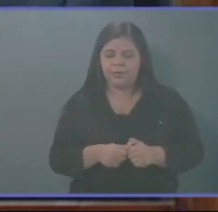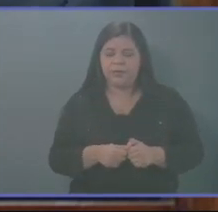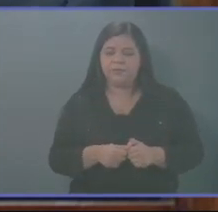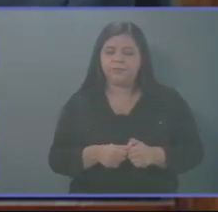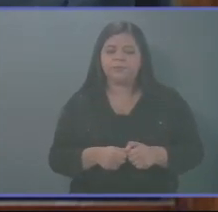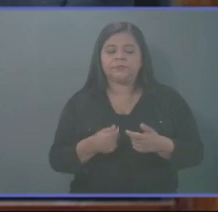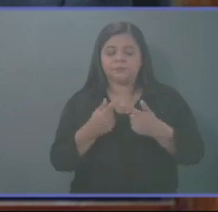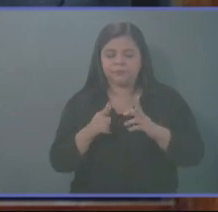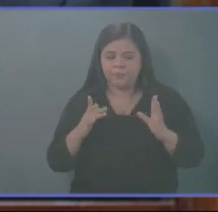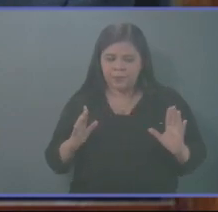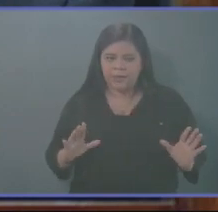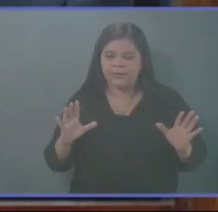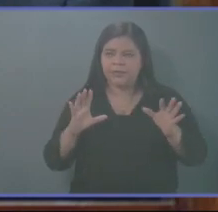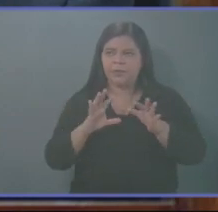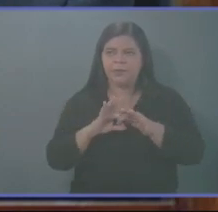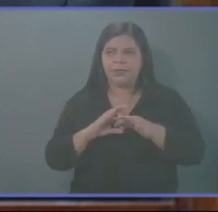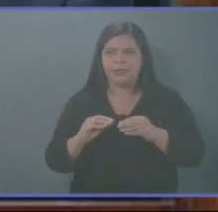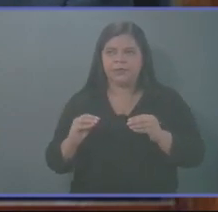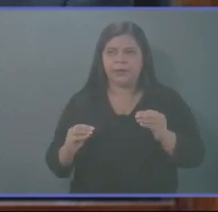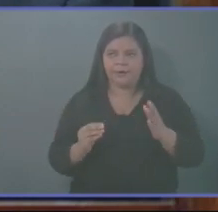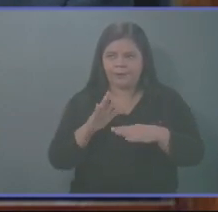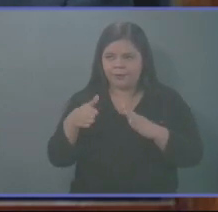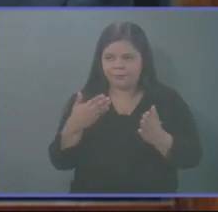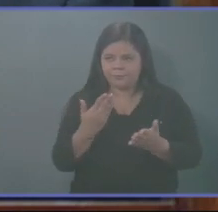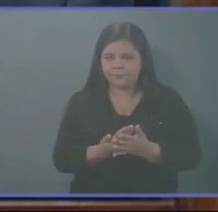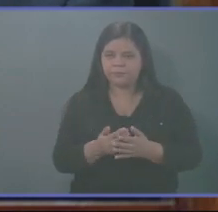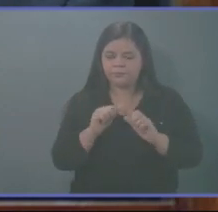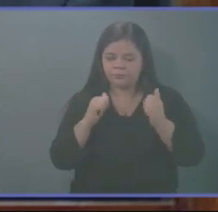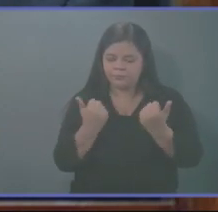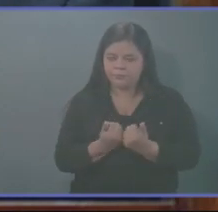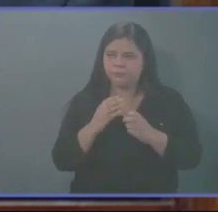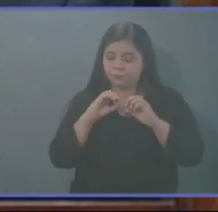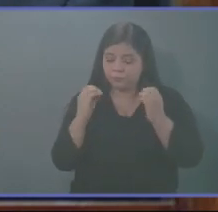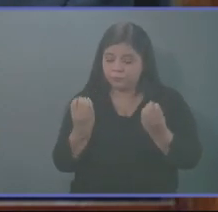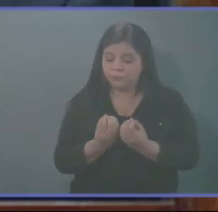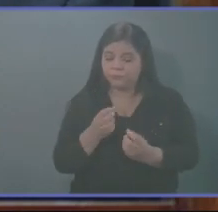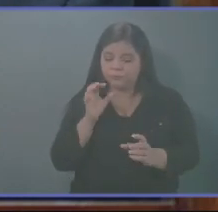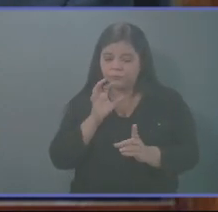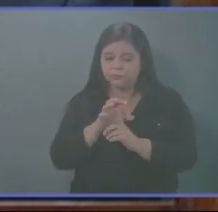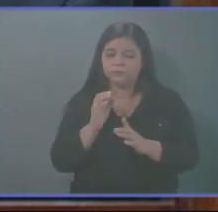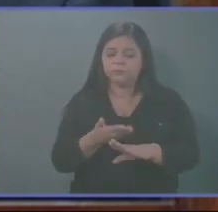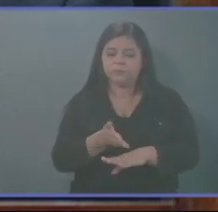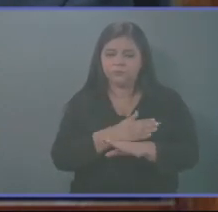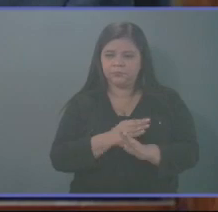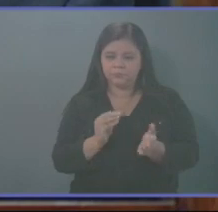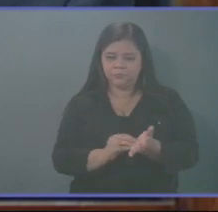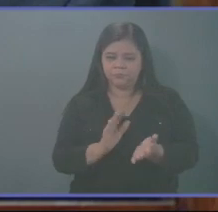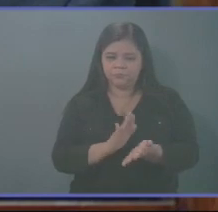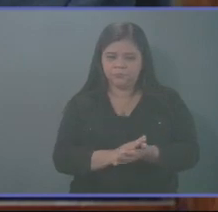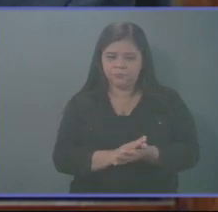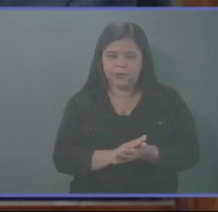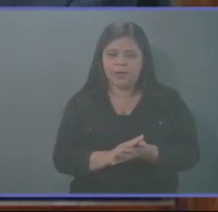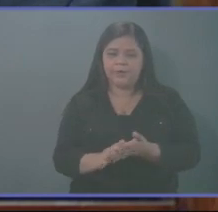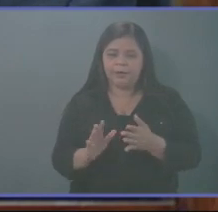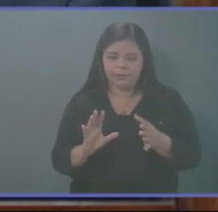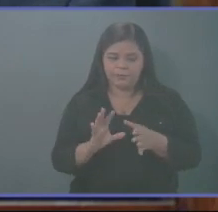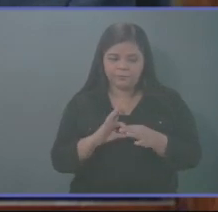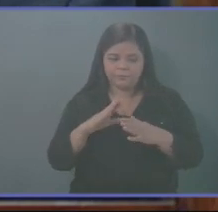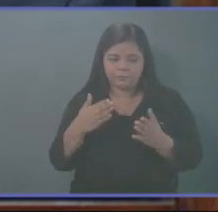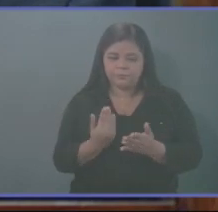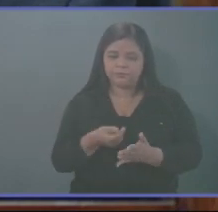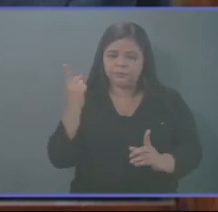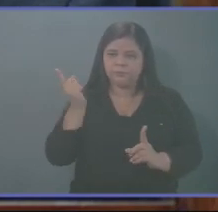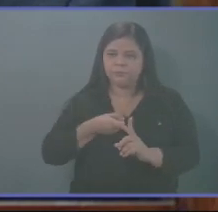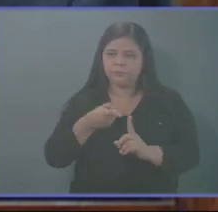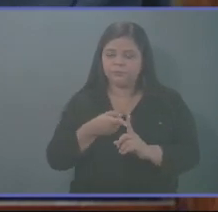El que tomase parte en una agrupación, asociación u organización ilícita de las mencionadas en el apartado 1 de este artículo será